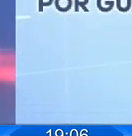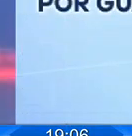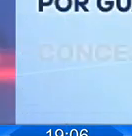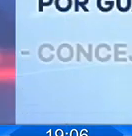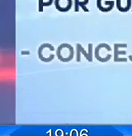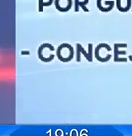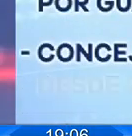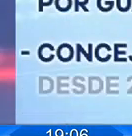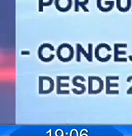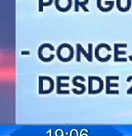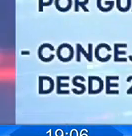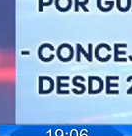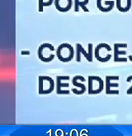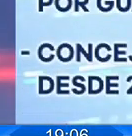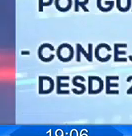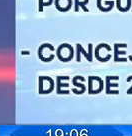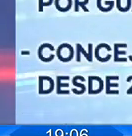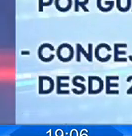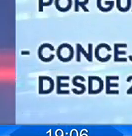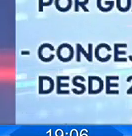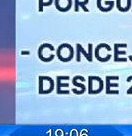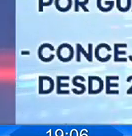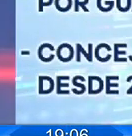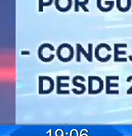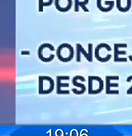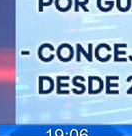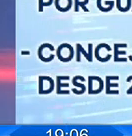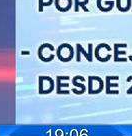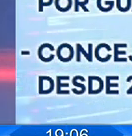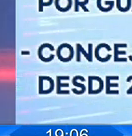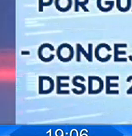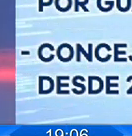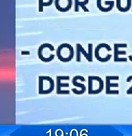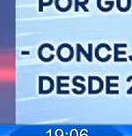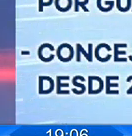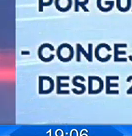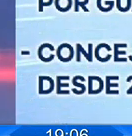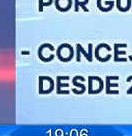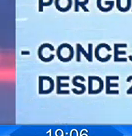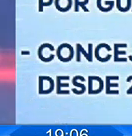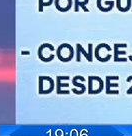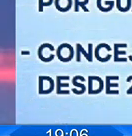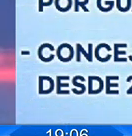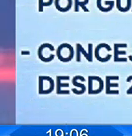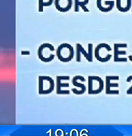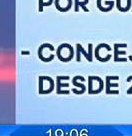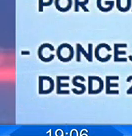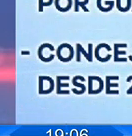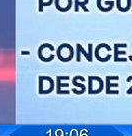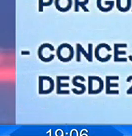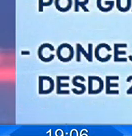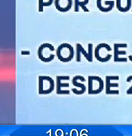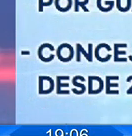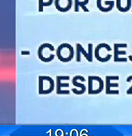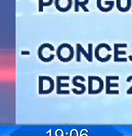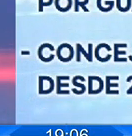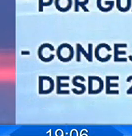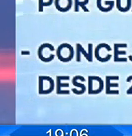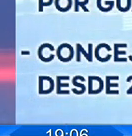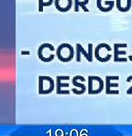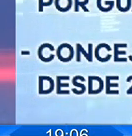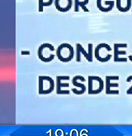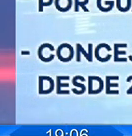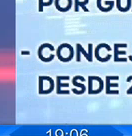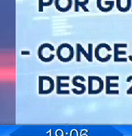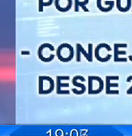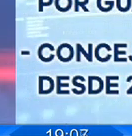2007 y 2009. En el 2009 y 2014 fue asambleísta por Guayas. Además fue concejal de Guayaquil entre